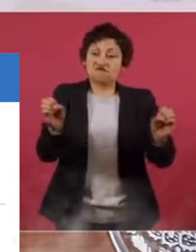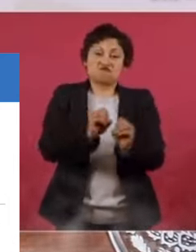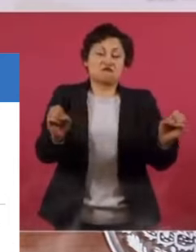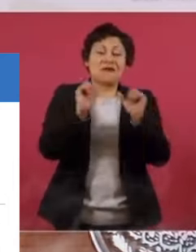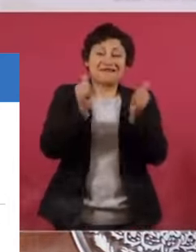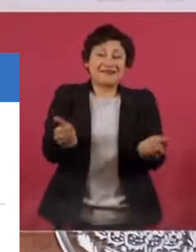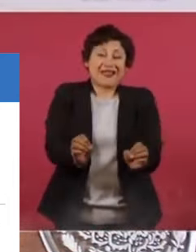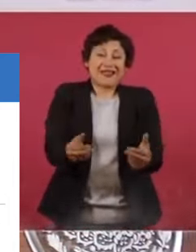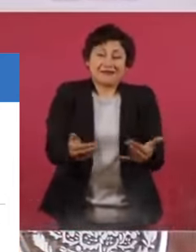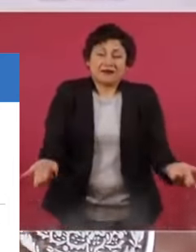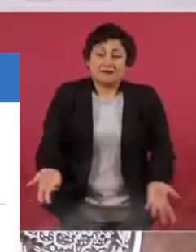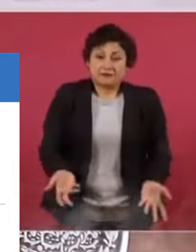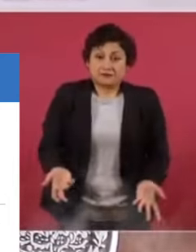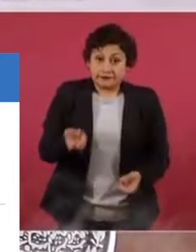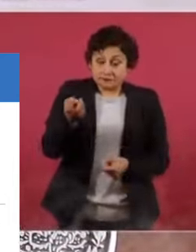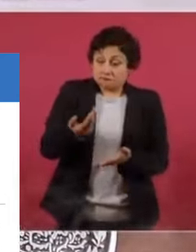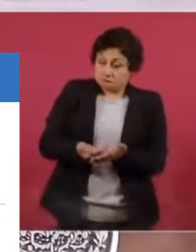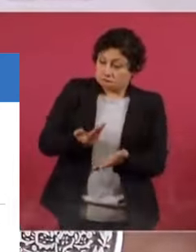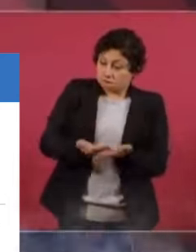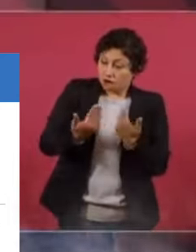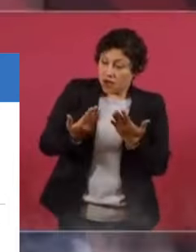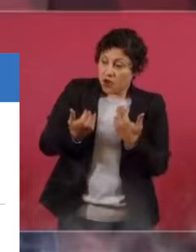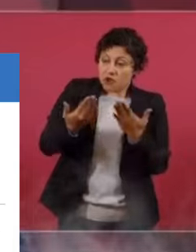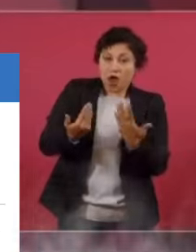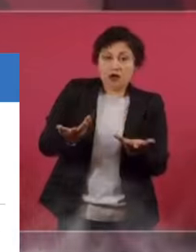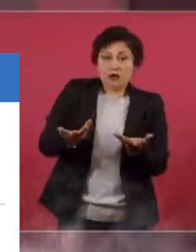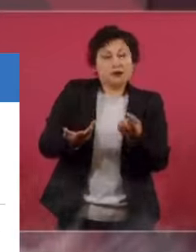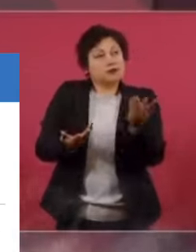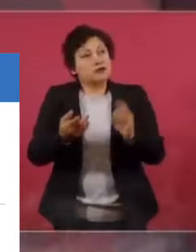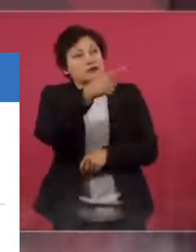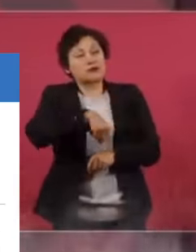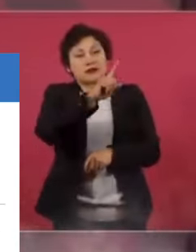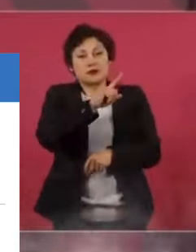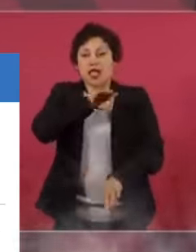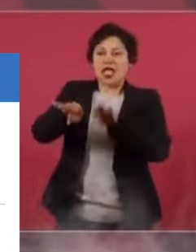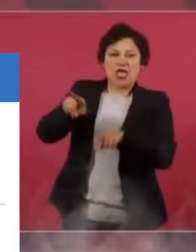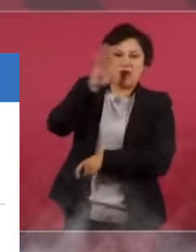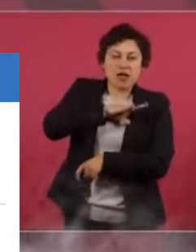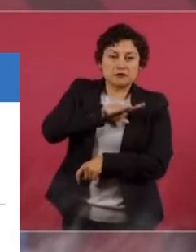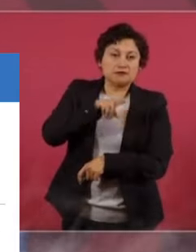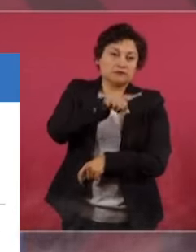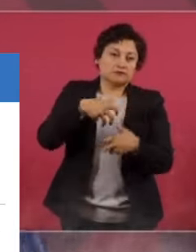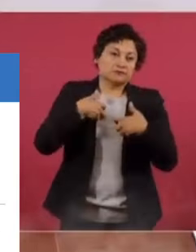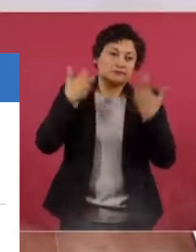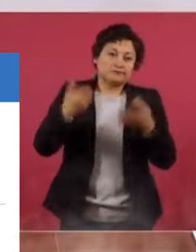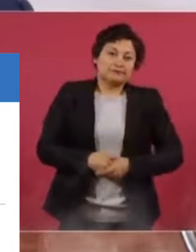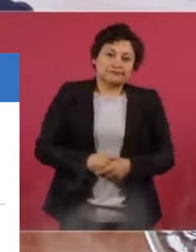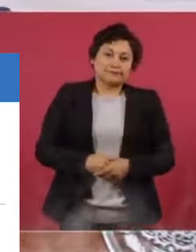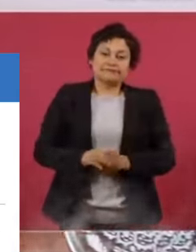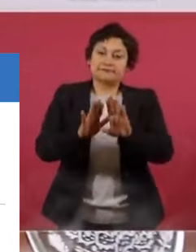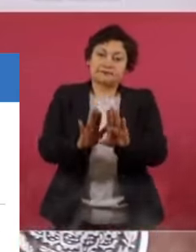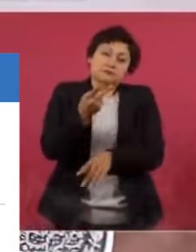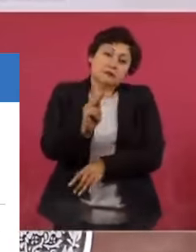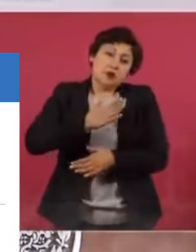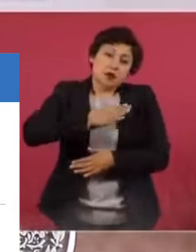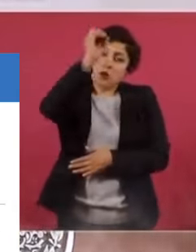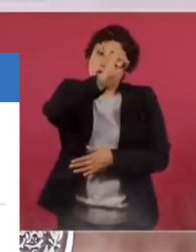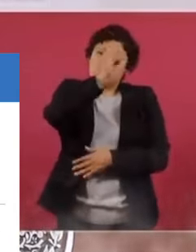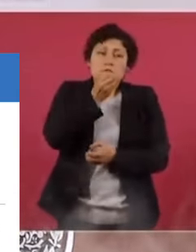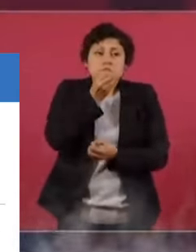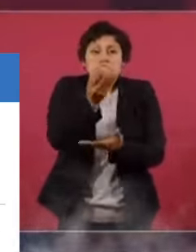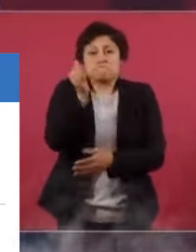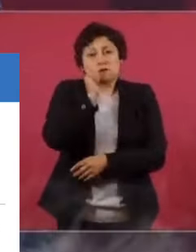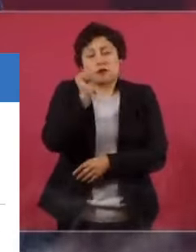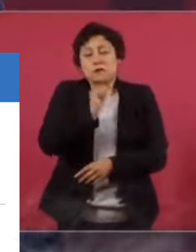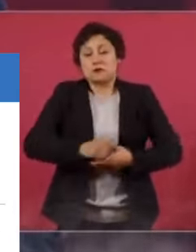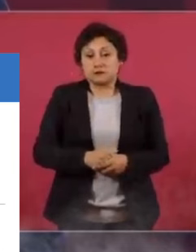mucho, sobre todo a los que sostienen esta versión. Pero yo siempre digo lo que pienso.